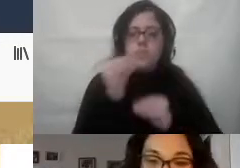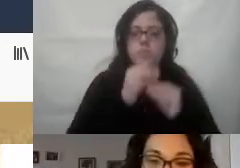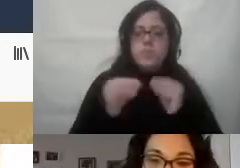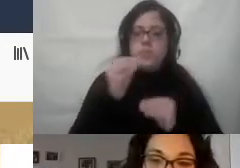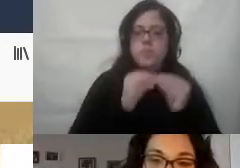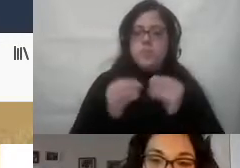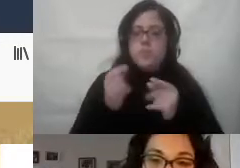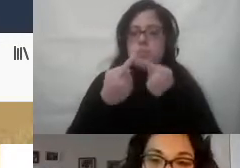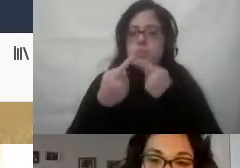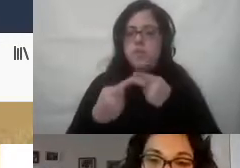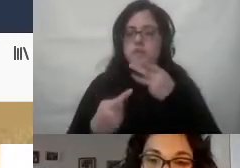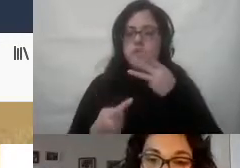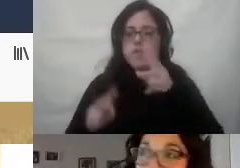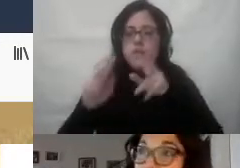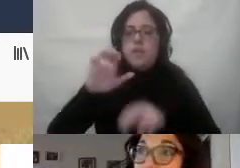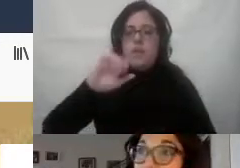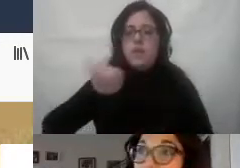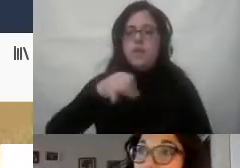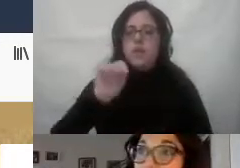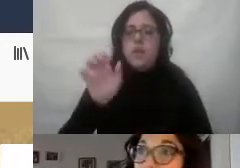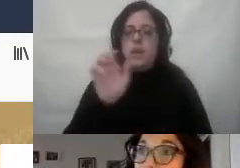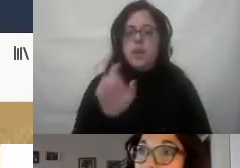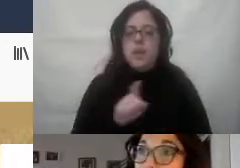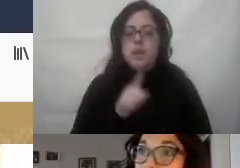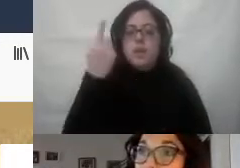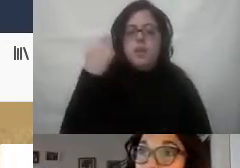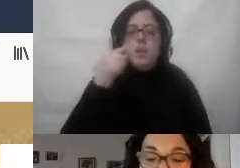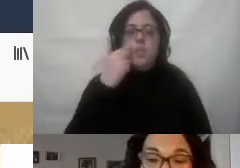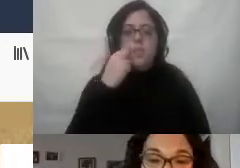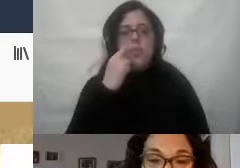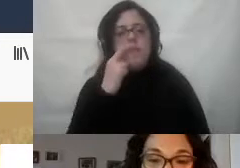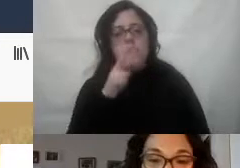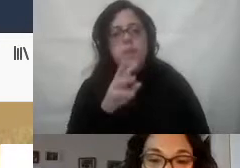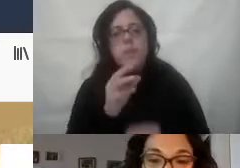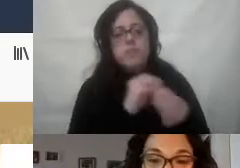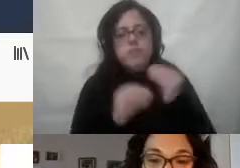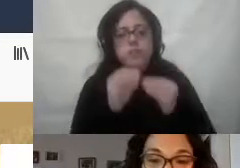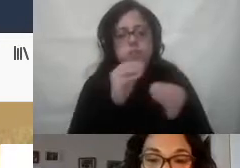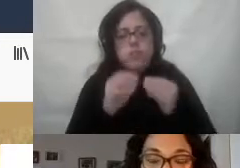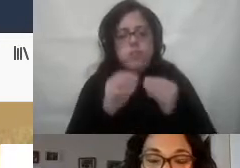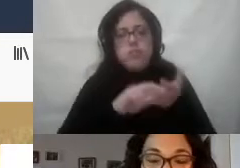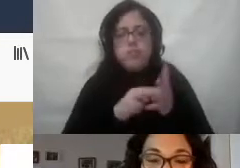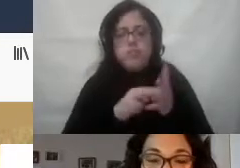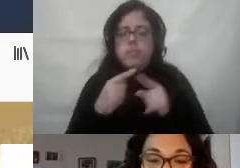distintos ejes para formular un problema socialmente relevante.